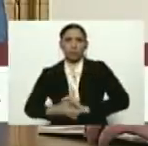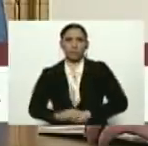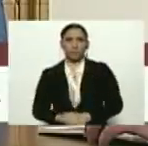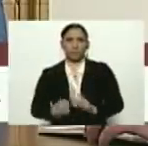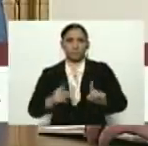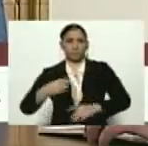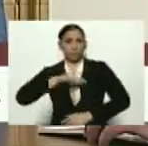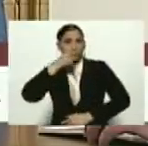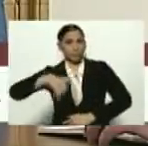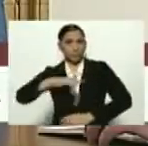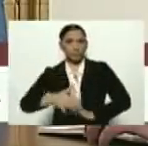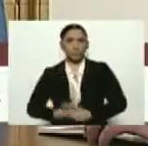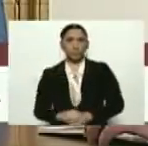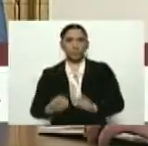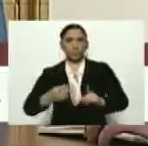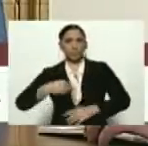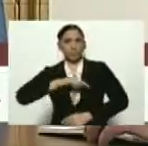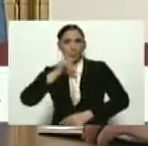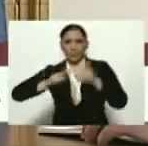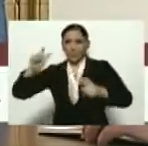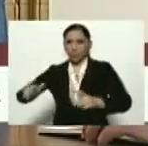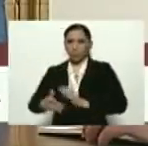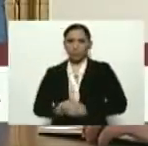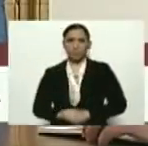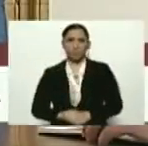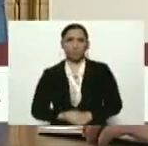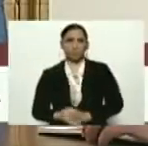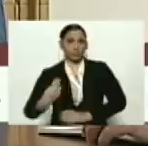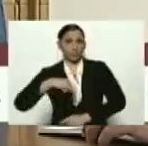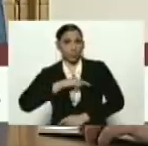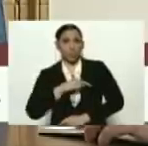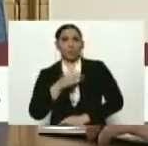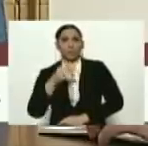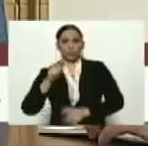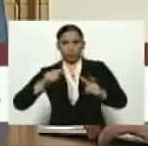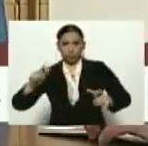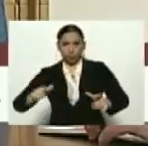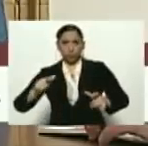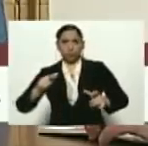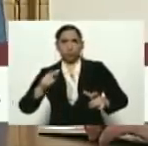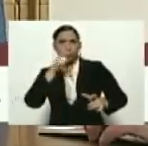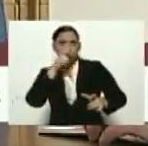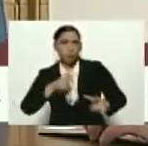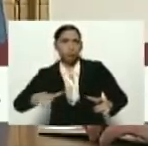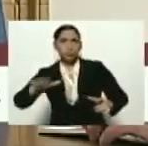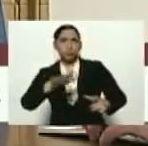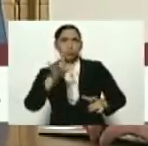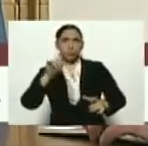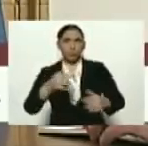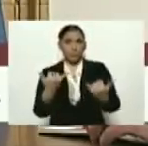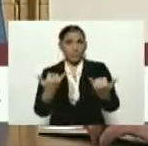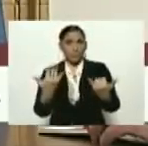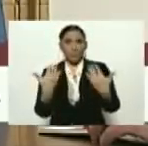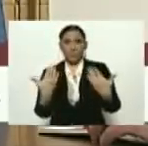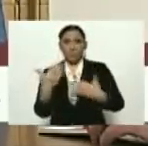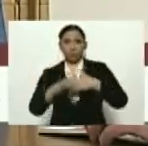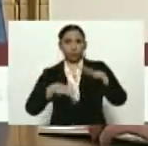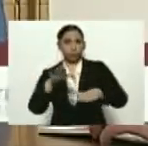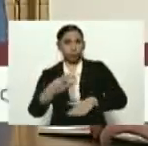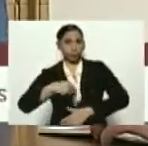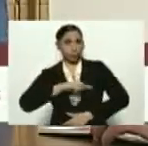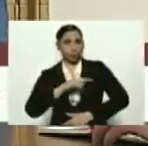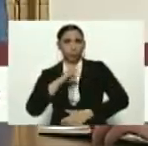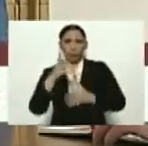para nuestros pueblos, para nuestros ciudadanos, para nuestras ciudadanas. Y desde ya avanzar, nosotros